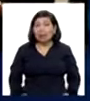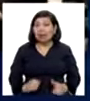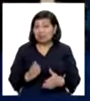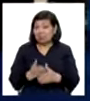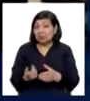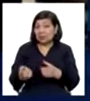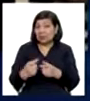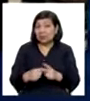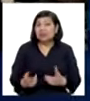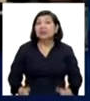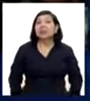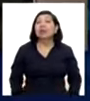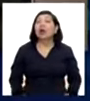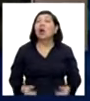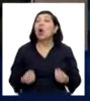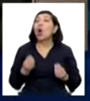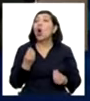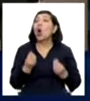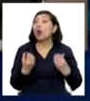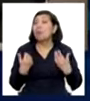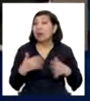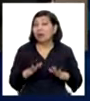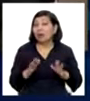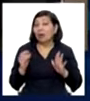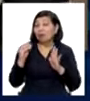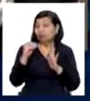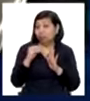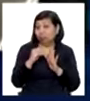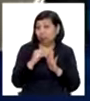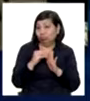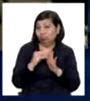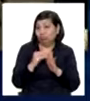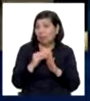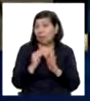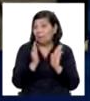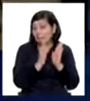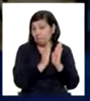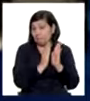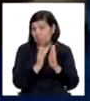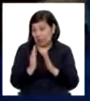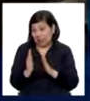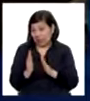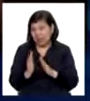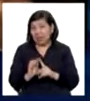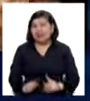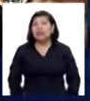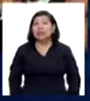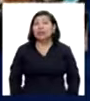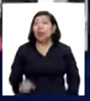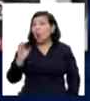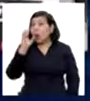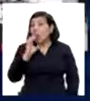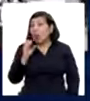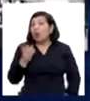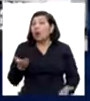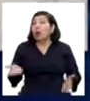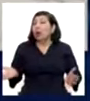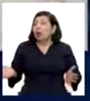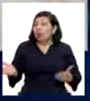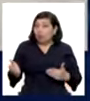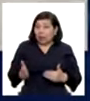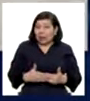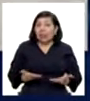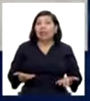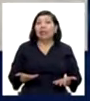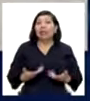que participen, ¿no? Tomando en cuenta de que ya ponen, imaginamos, en ejecución medidas que están justamente buscando cerrar las brechas,